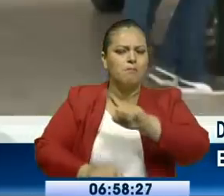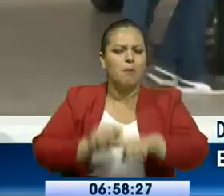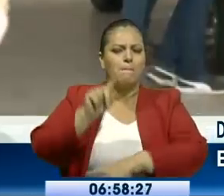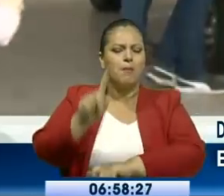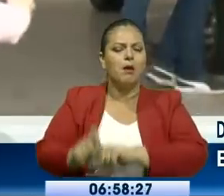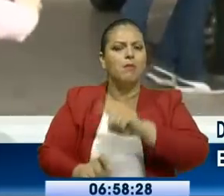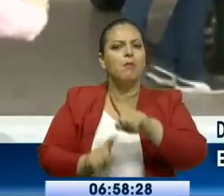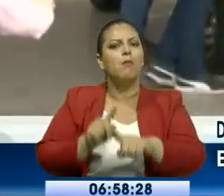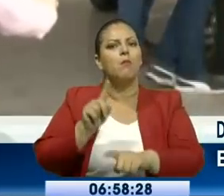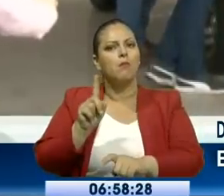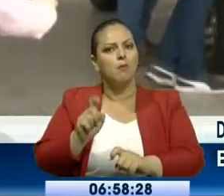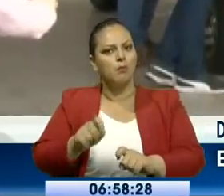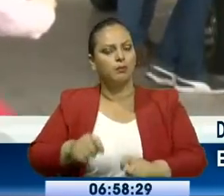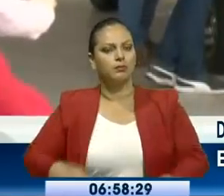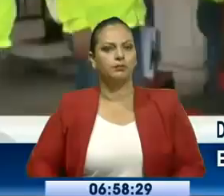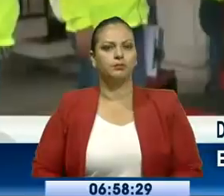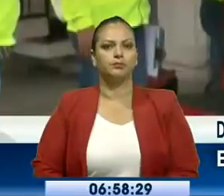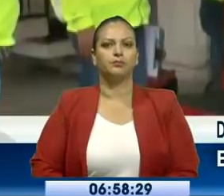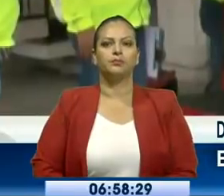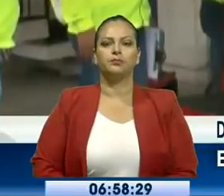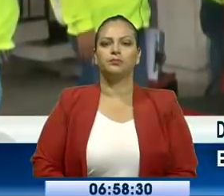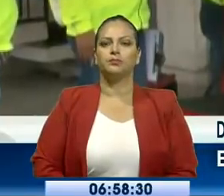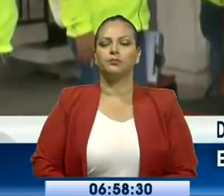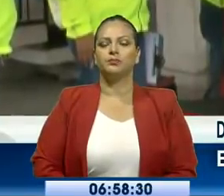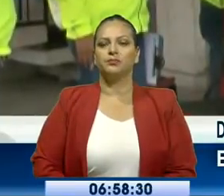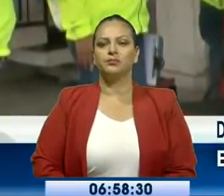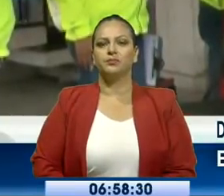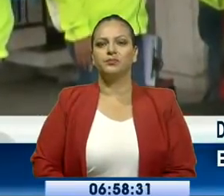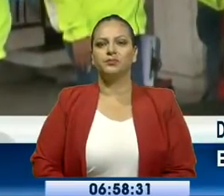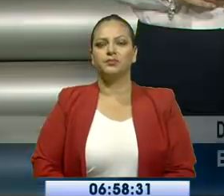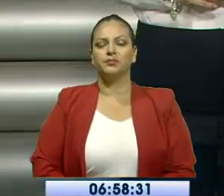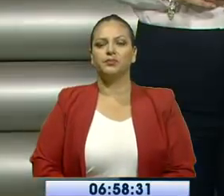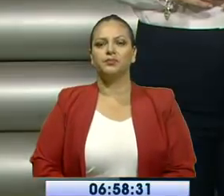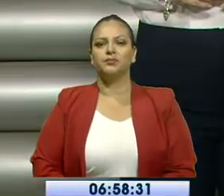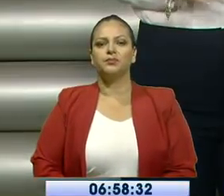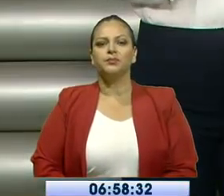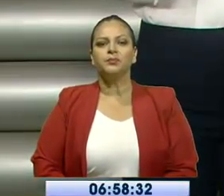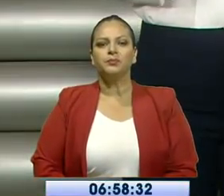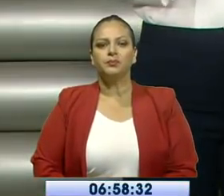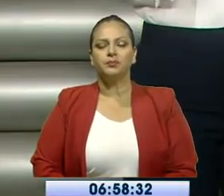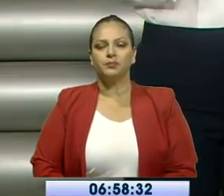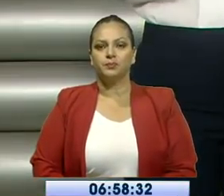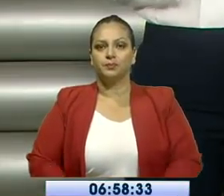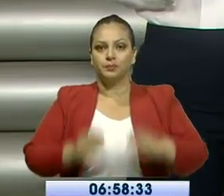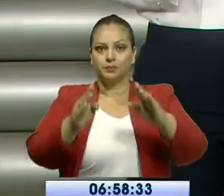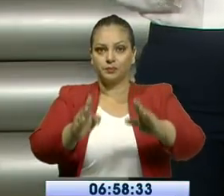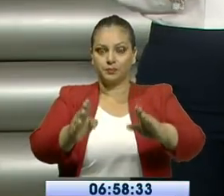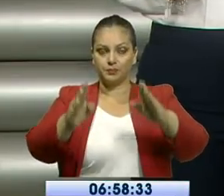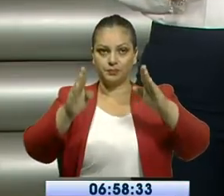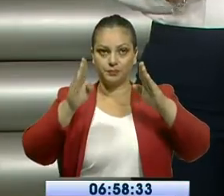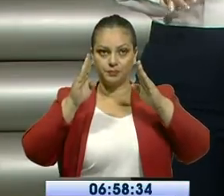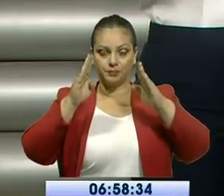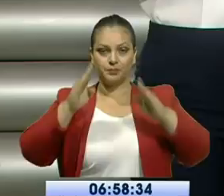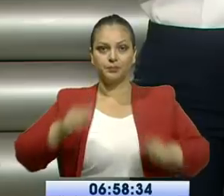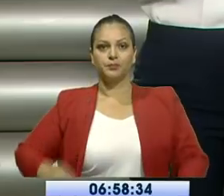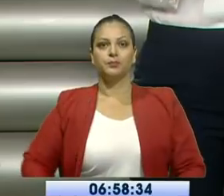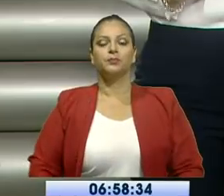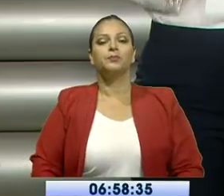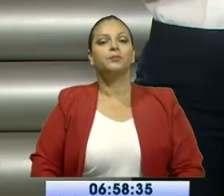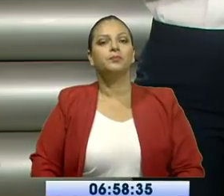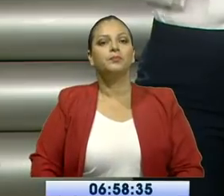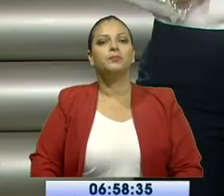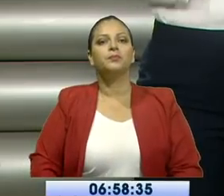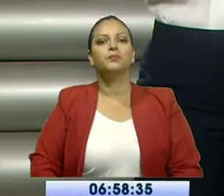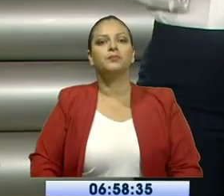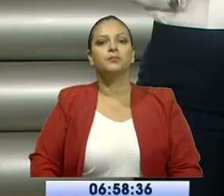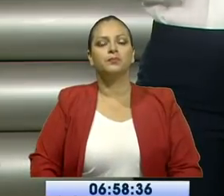autoridades. Desde Santo Domingo de Los Áchilas, informó Gisela Moreira. Y escuchen esto con mucha atención. El accionar